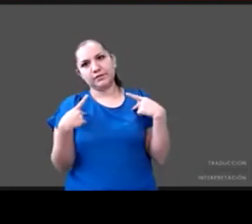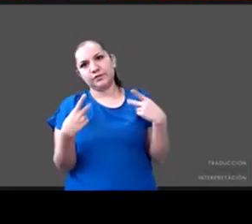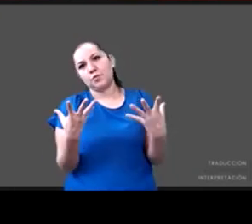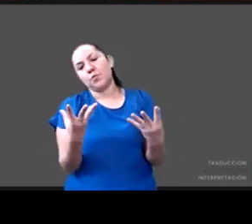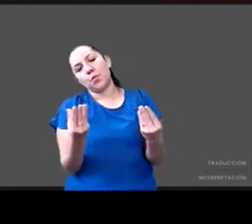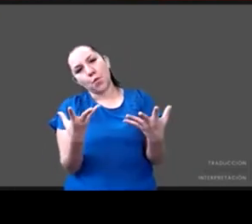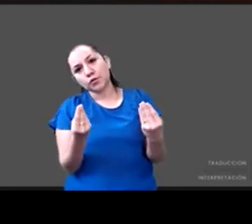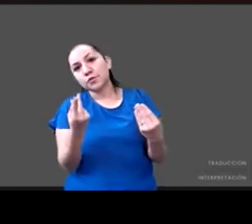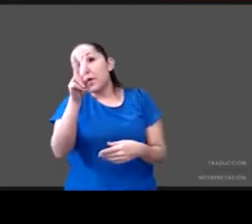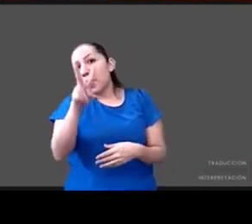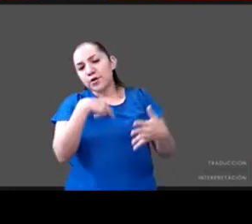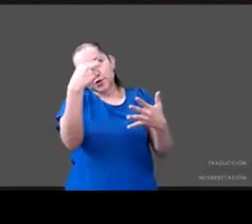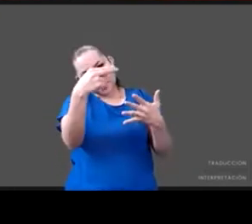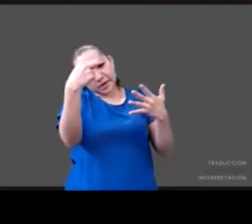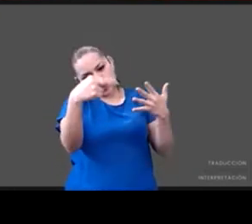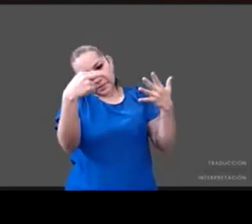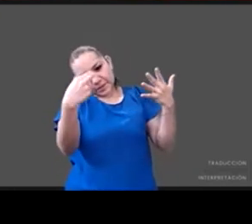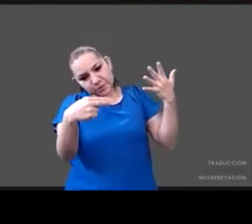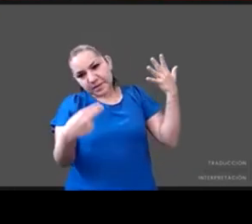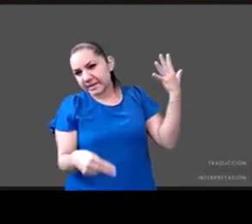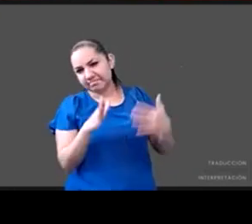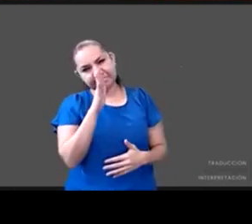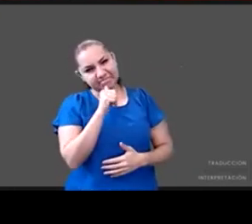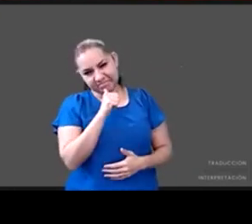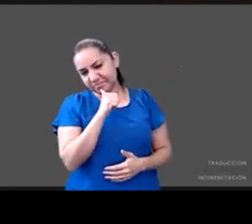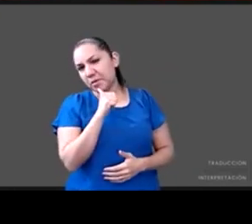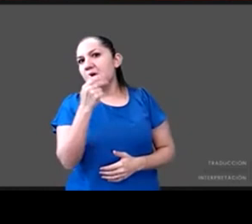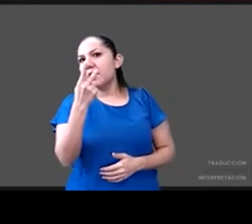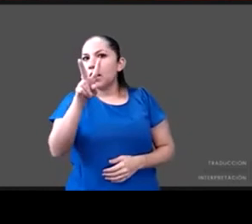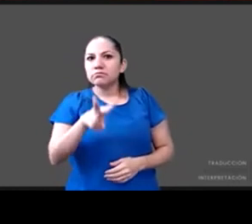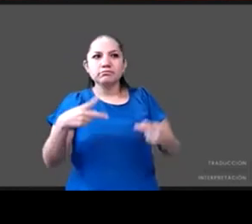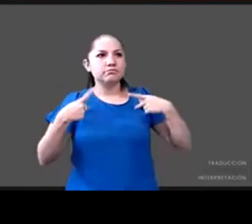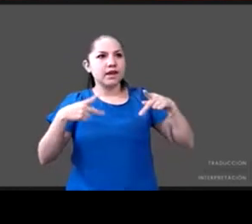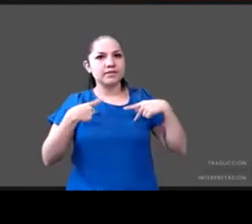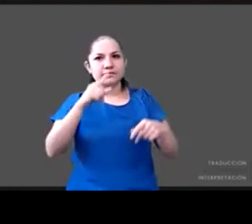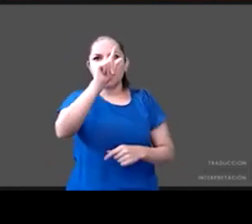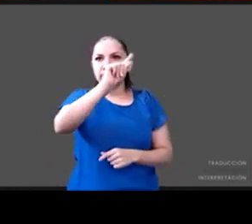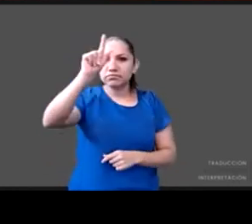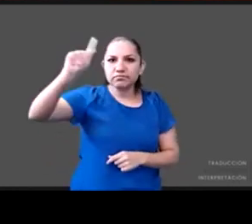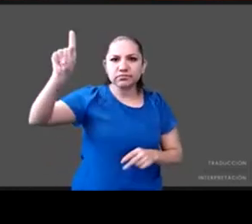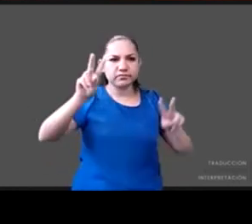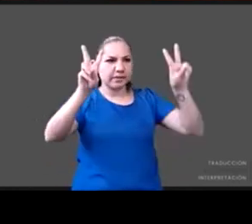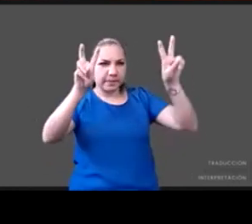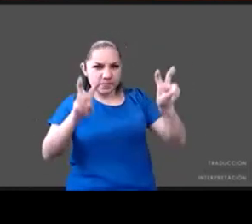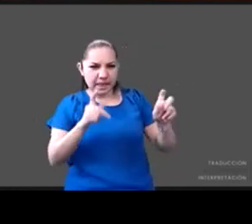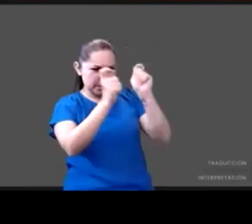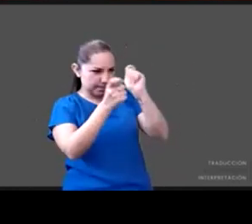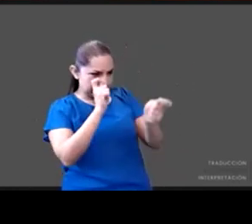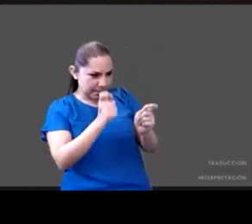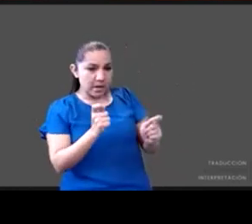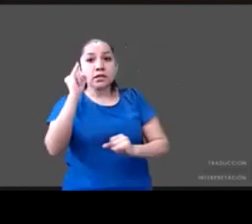nombrarlas, pero participaron aquí especialistas, diversos especialistas, muchos especialistas